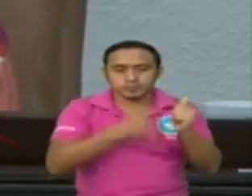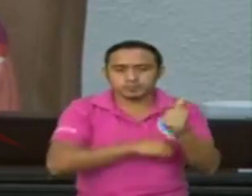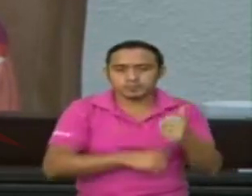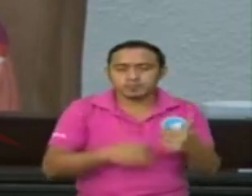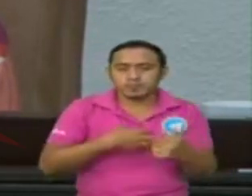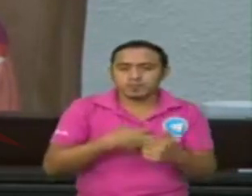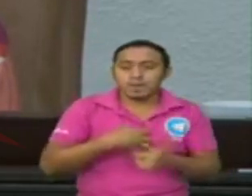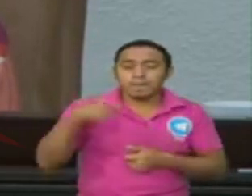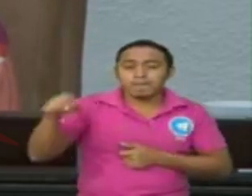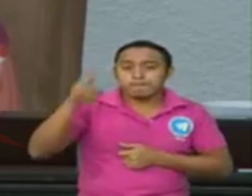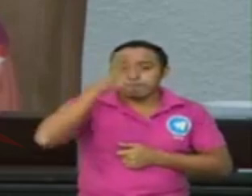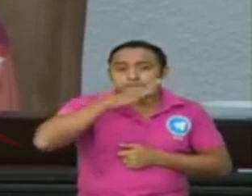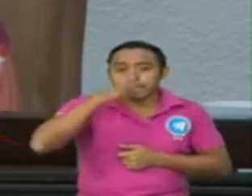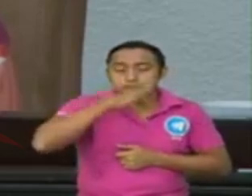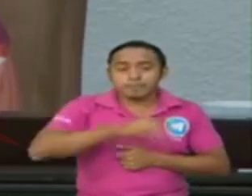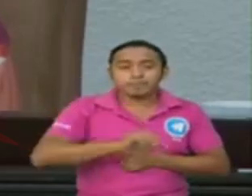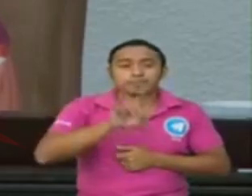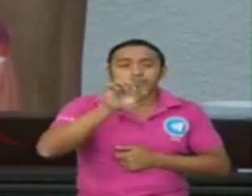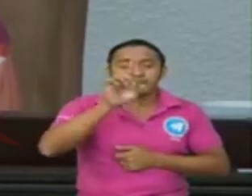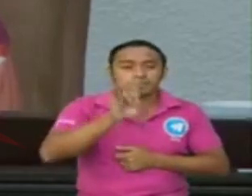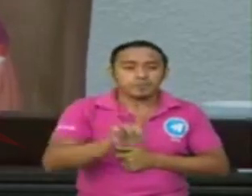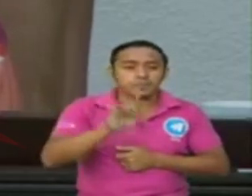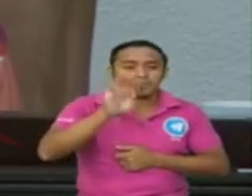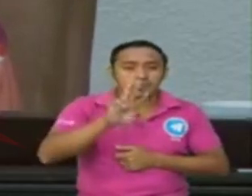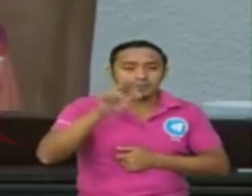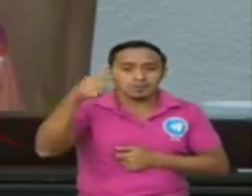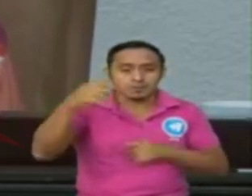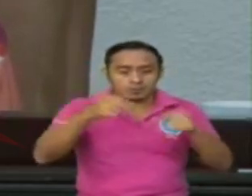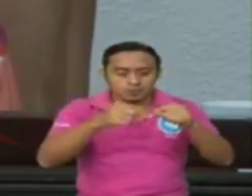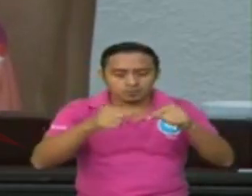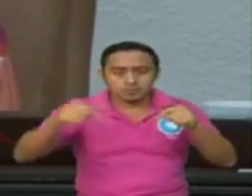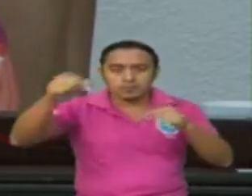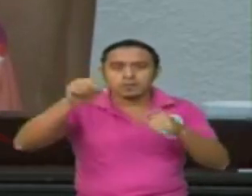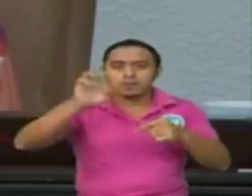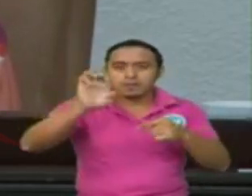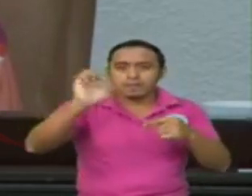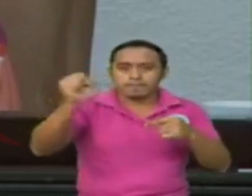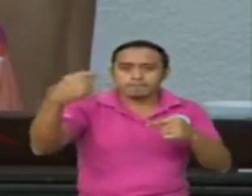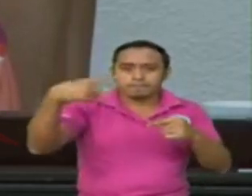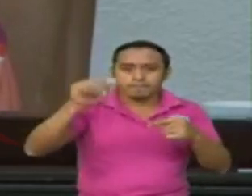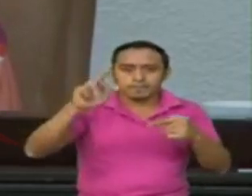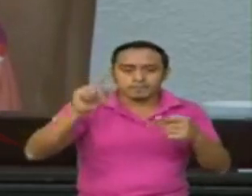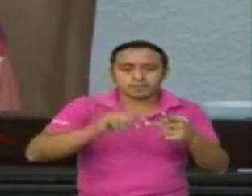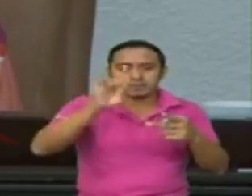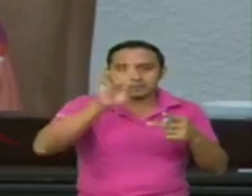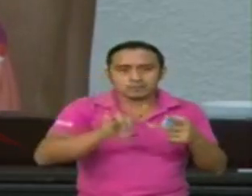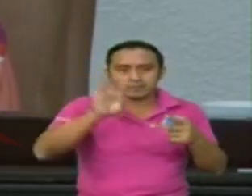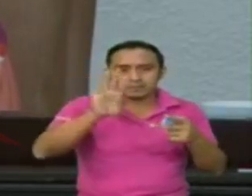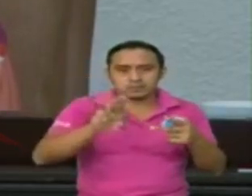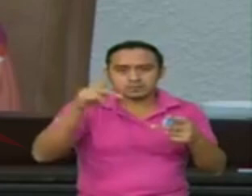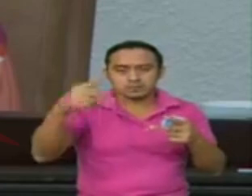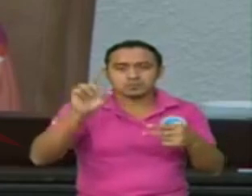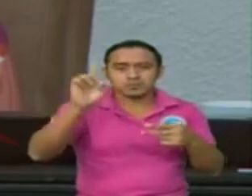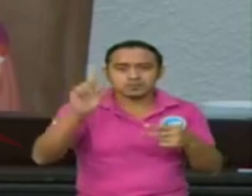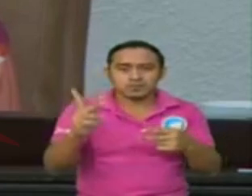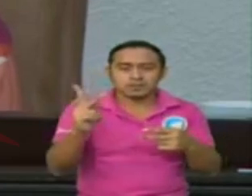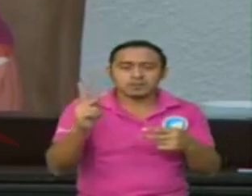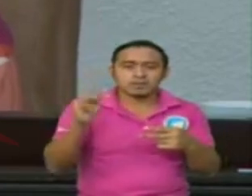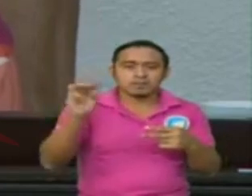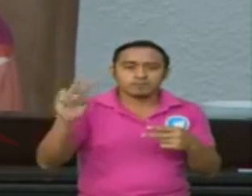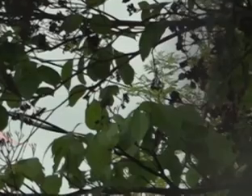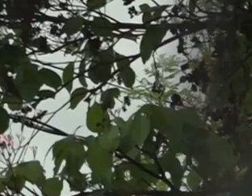de 138 kV, línea de transmisión La Esperanza Bluefield de 138 kV y ampliación de